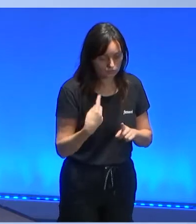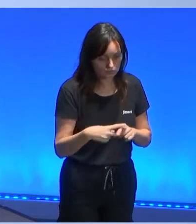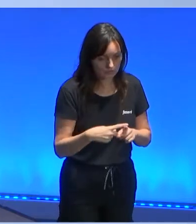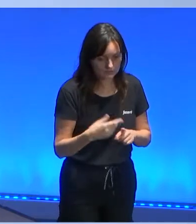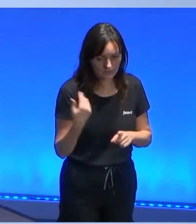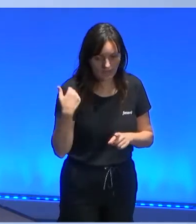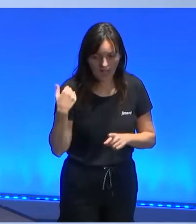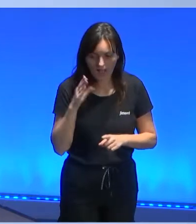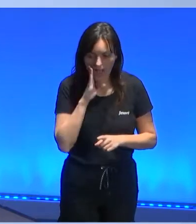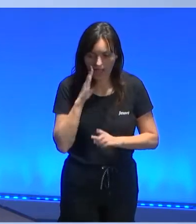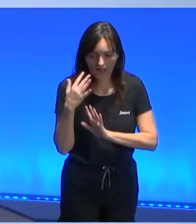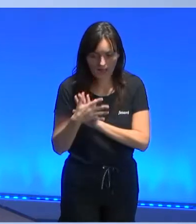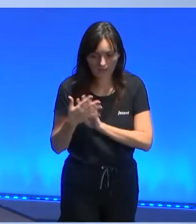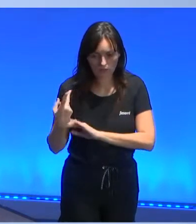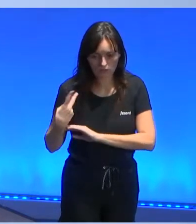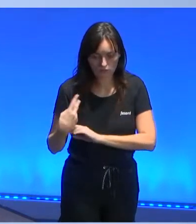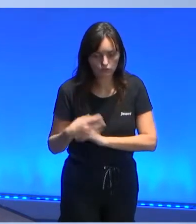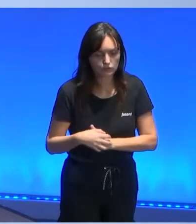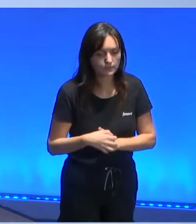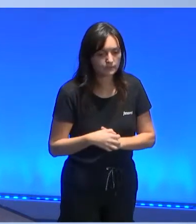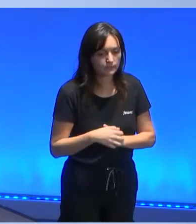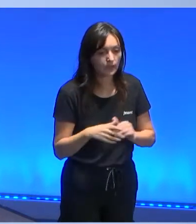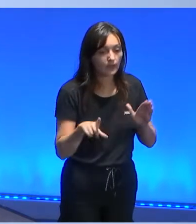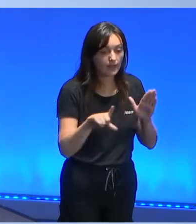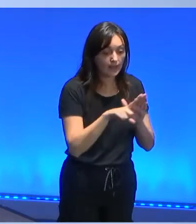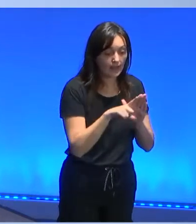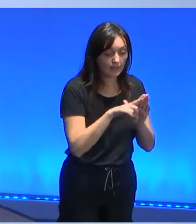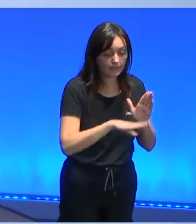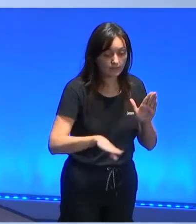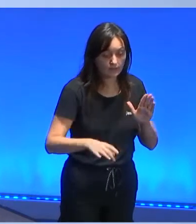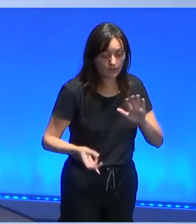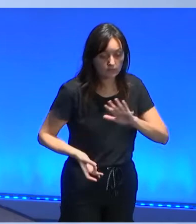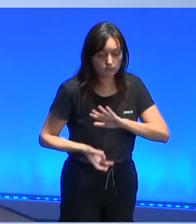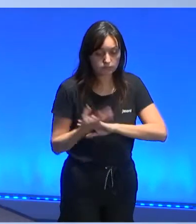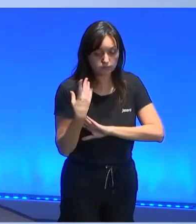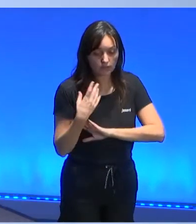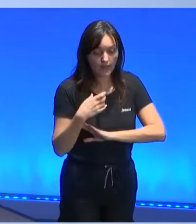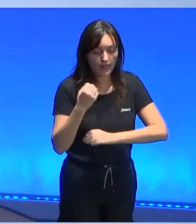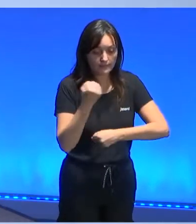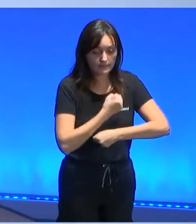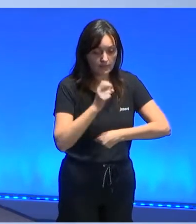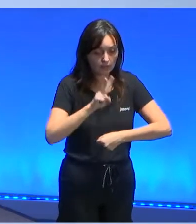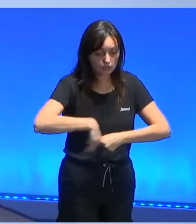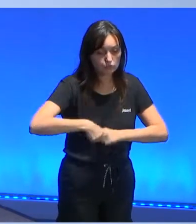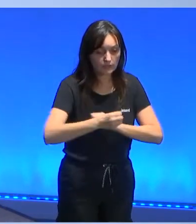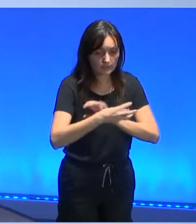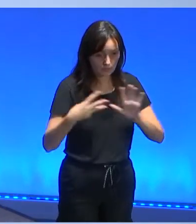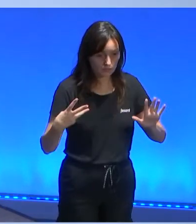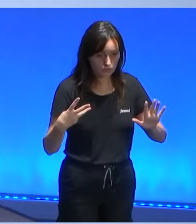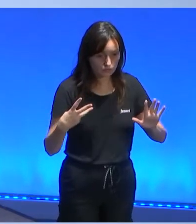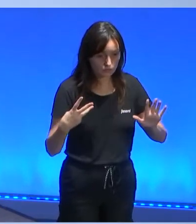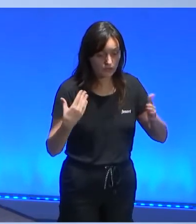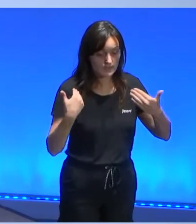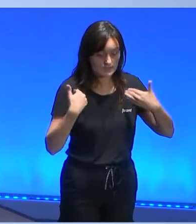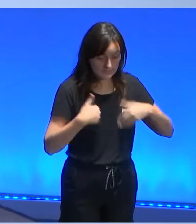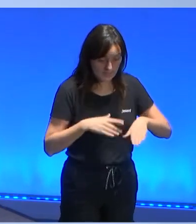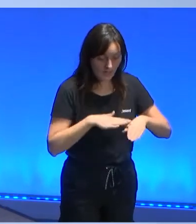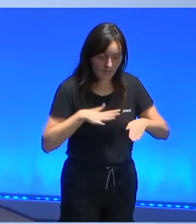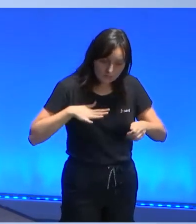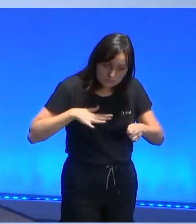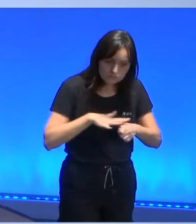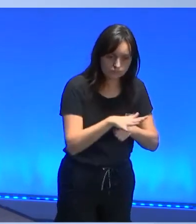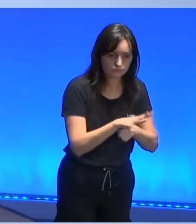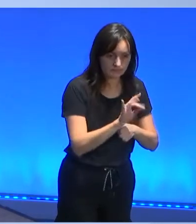a Francesco, cuando la ley, nuestra ley de infancia que nace en diciembre del 18, ya está impregnada de